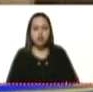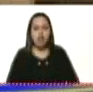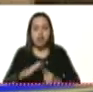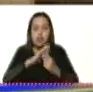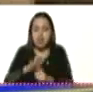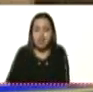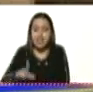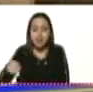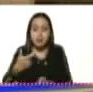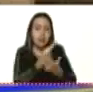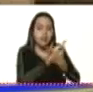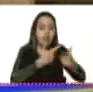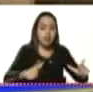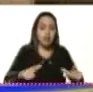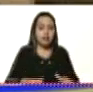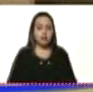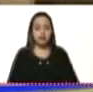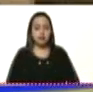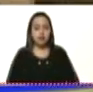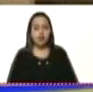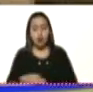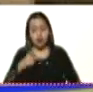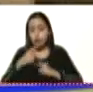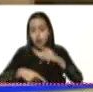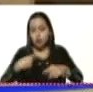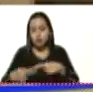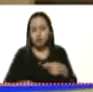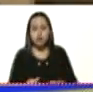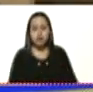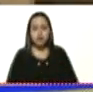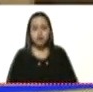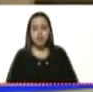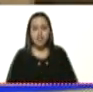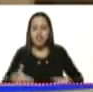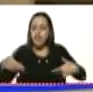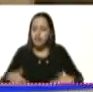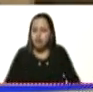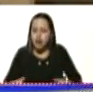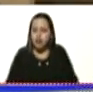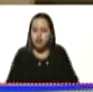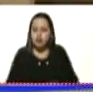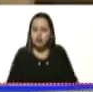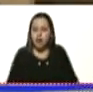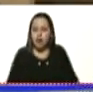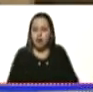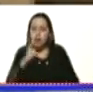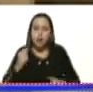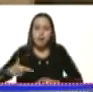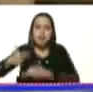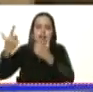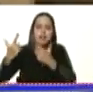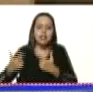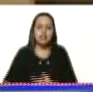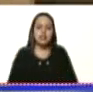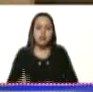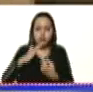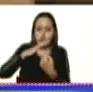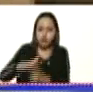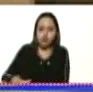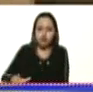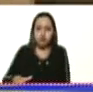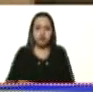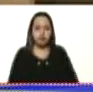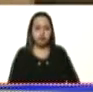contrahegemonía. Son procesos de lucha contrahegemónica a los valores dominantes,